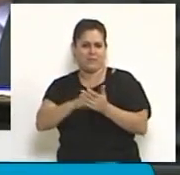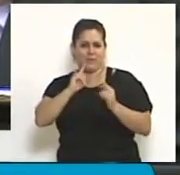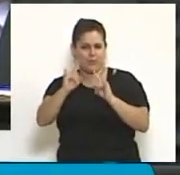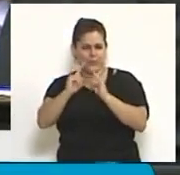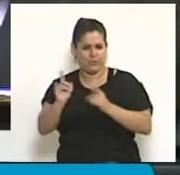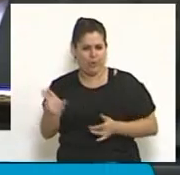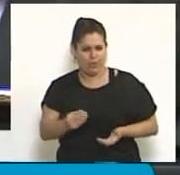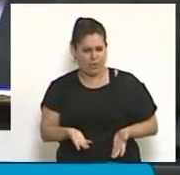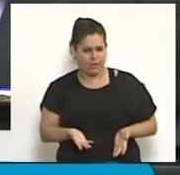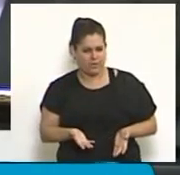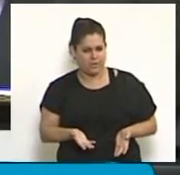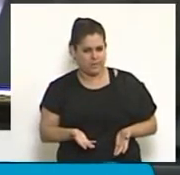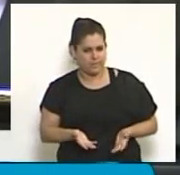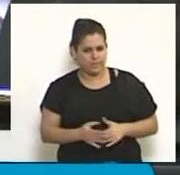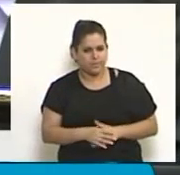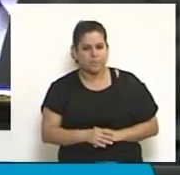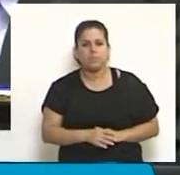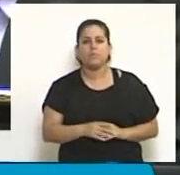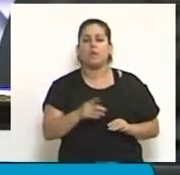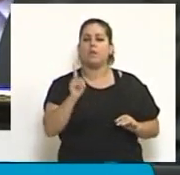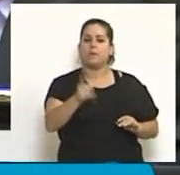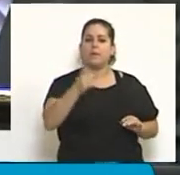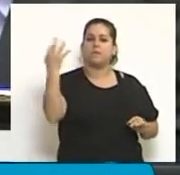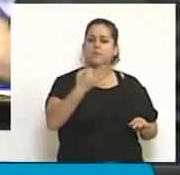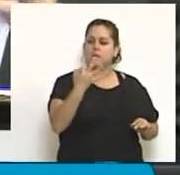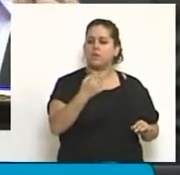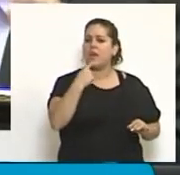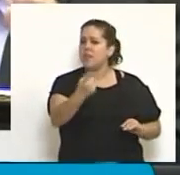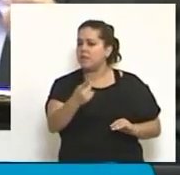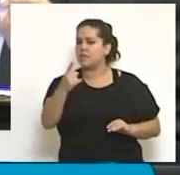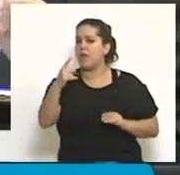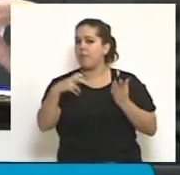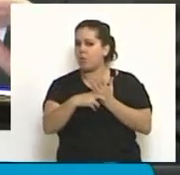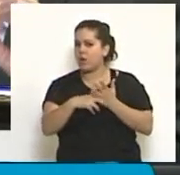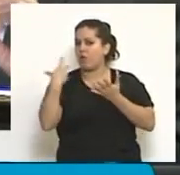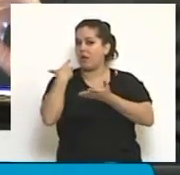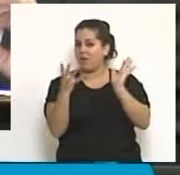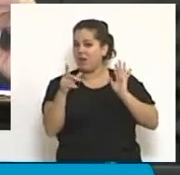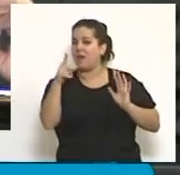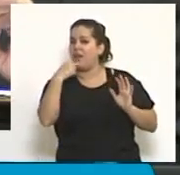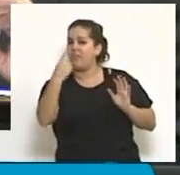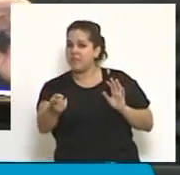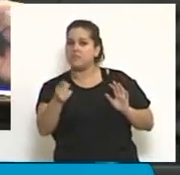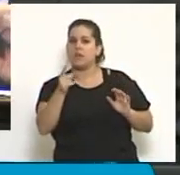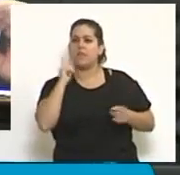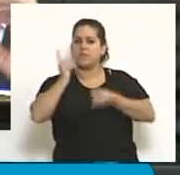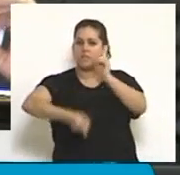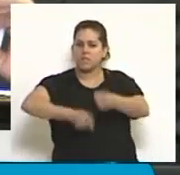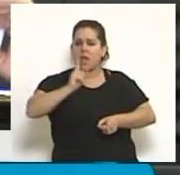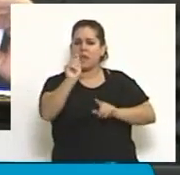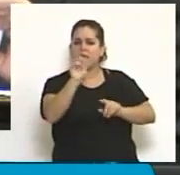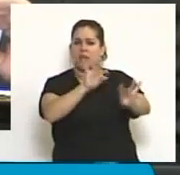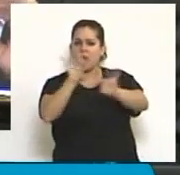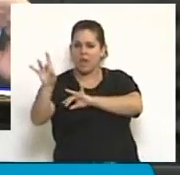artículo 23, con relación a las procuradurías especializadas, dispone que el Procurador General de la Nación designará a los titulares entre los